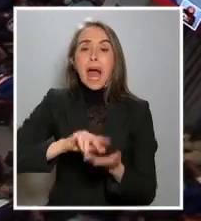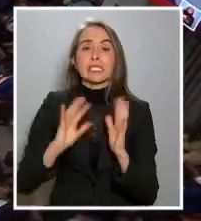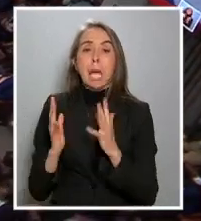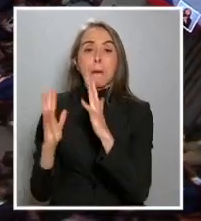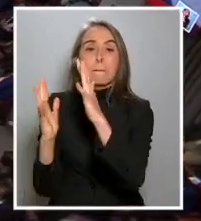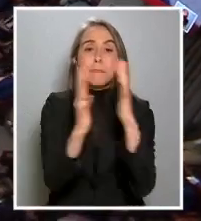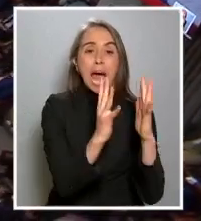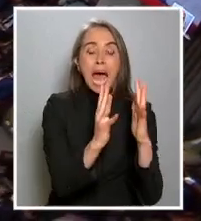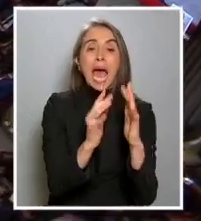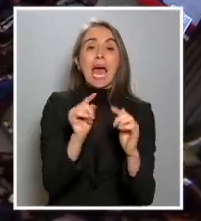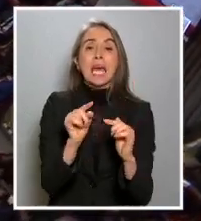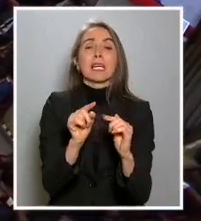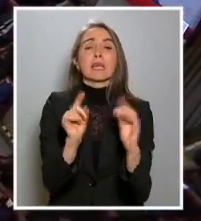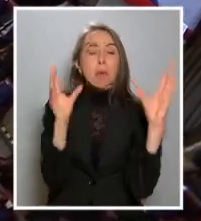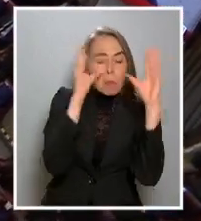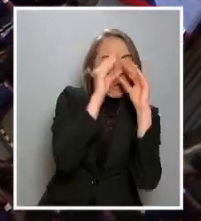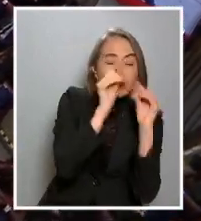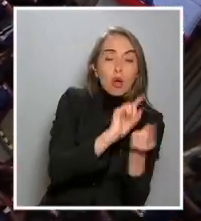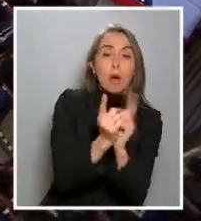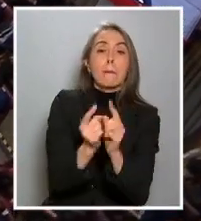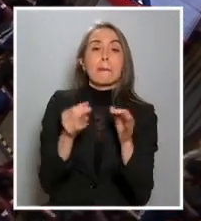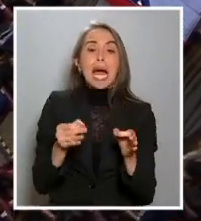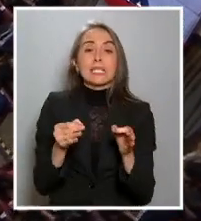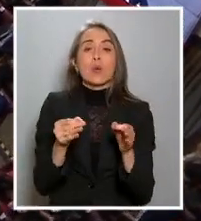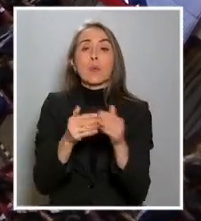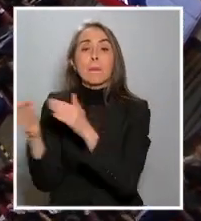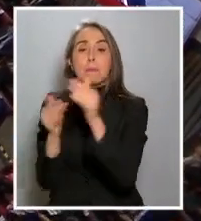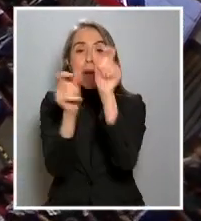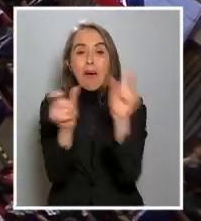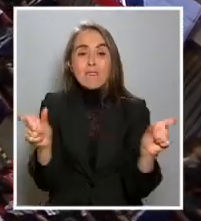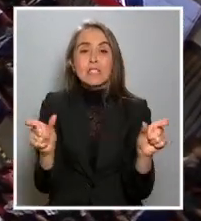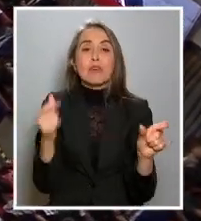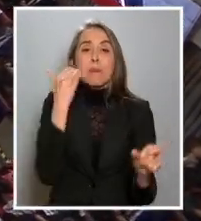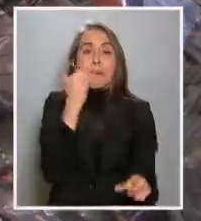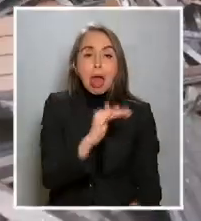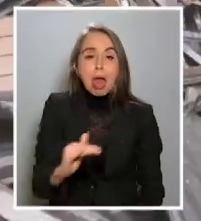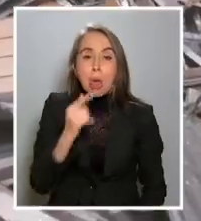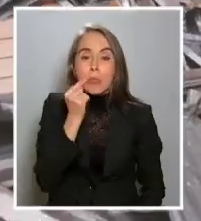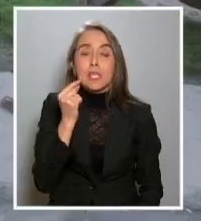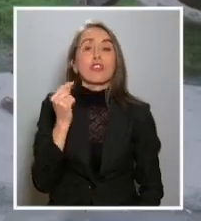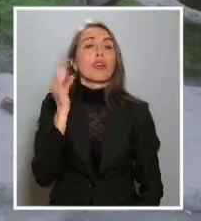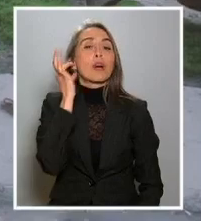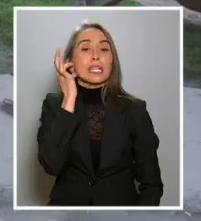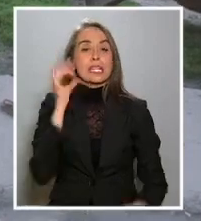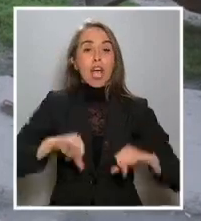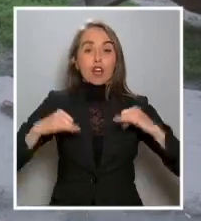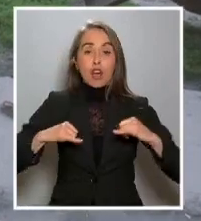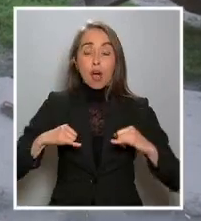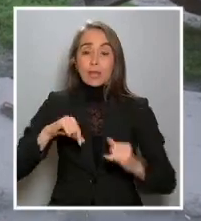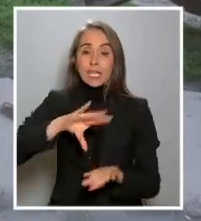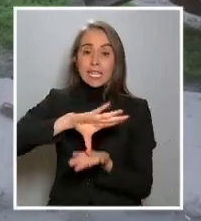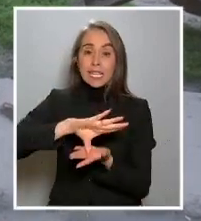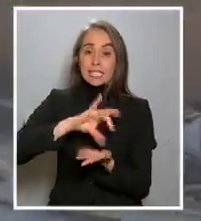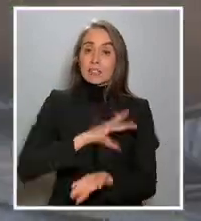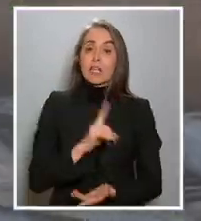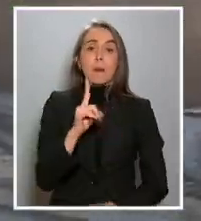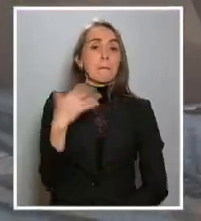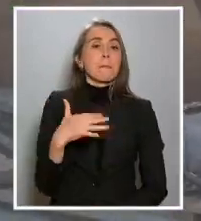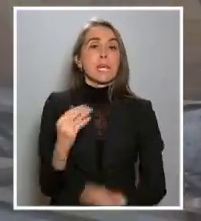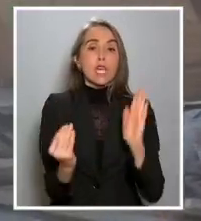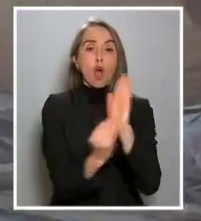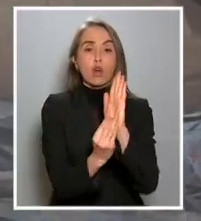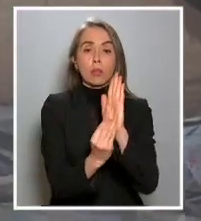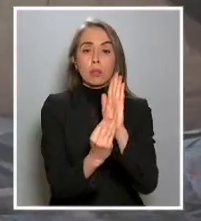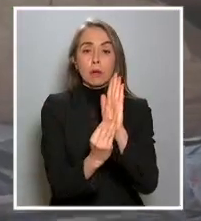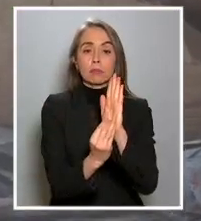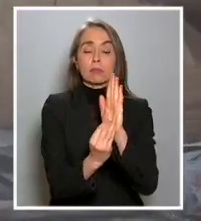lugares más amables y seguros para los vecinos, niños, niñas y jóvenes de nuestra patria es una prioridad. Y tenemos que